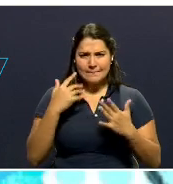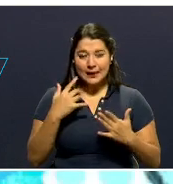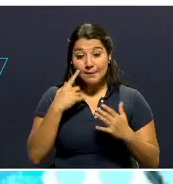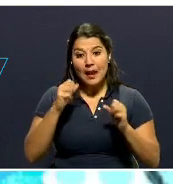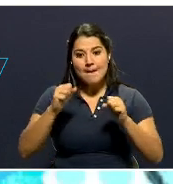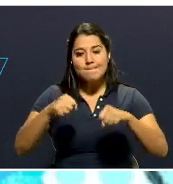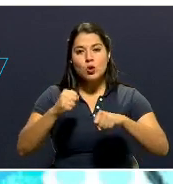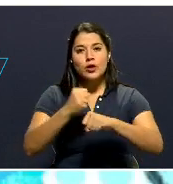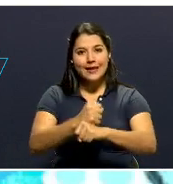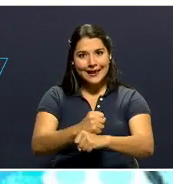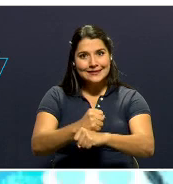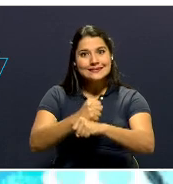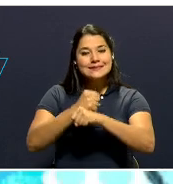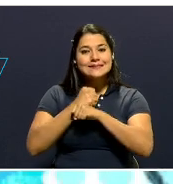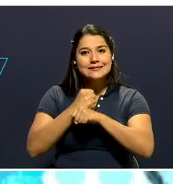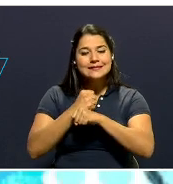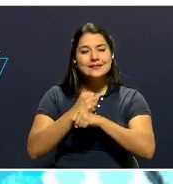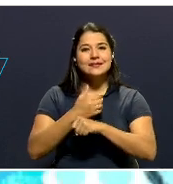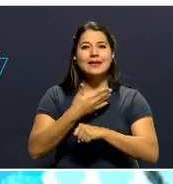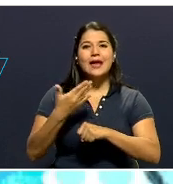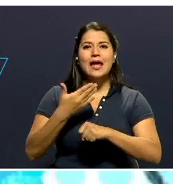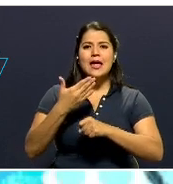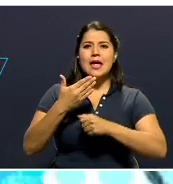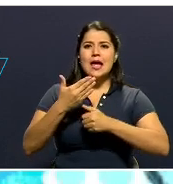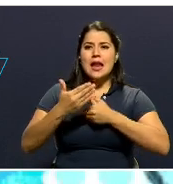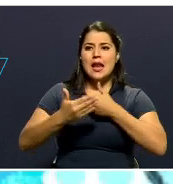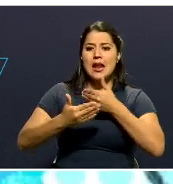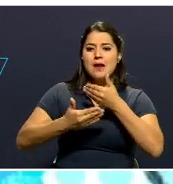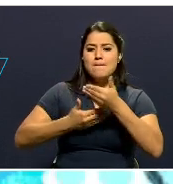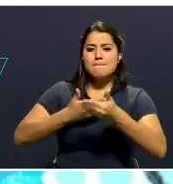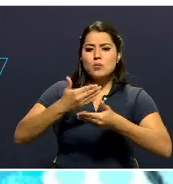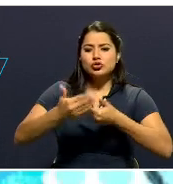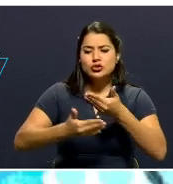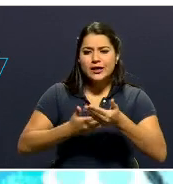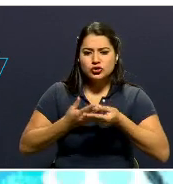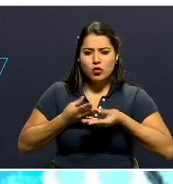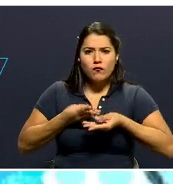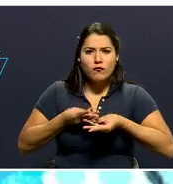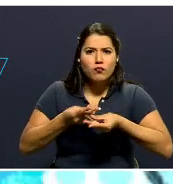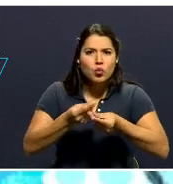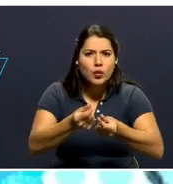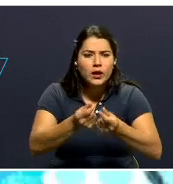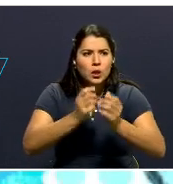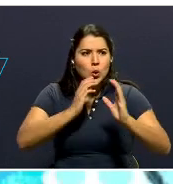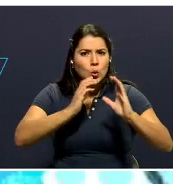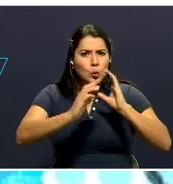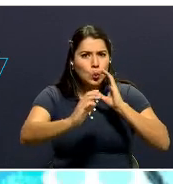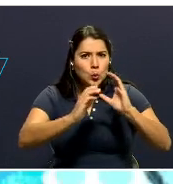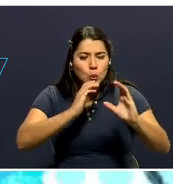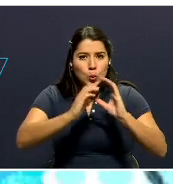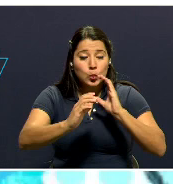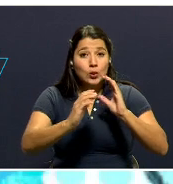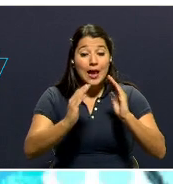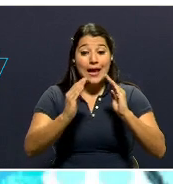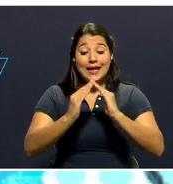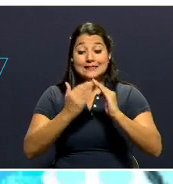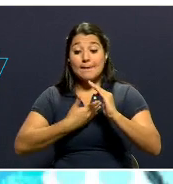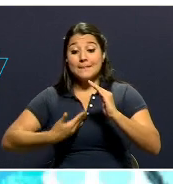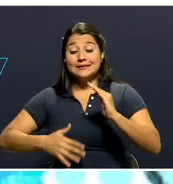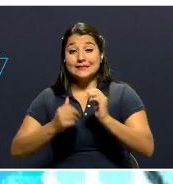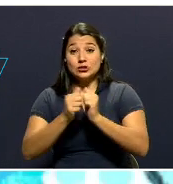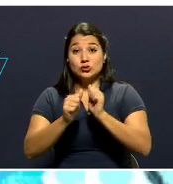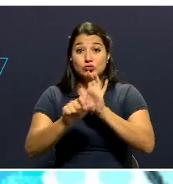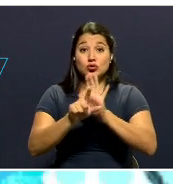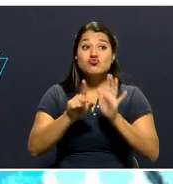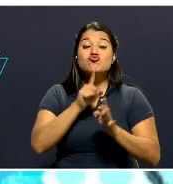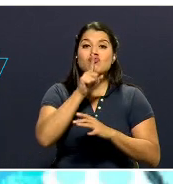garantizando que el trámite, el fluido natural que se da entre el Ejecutivo y el está